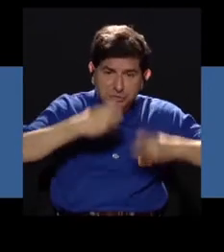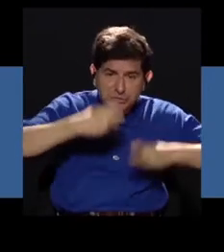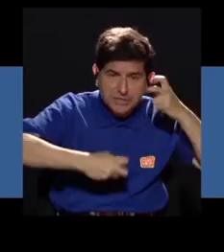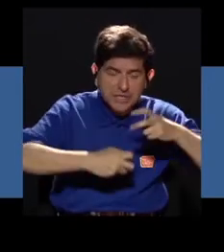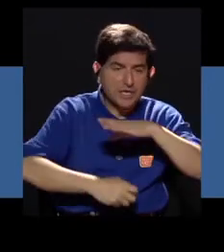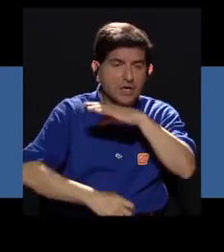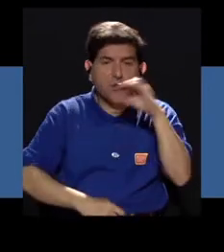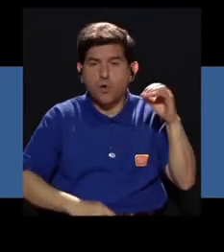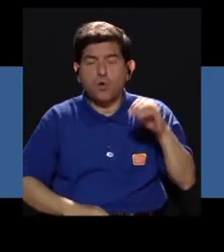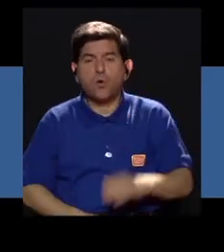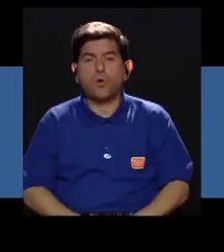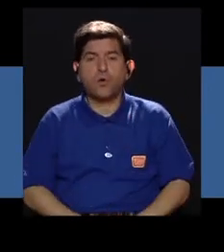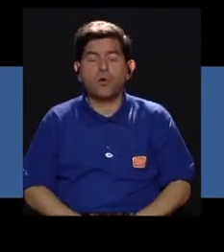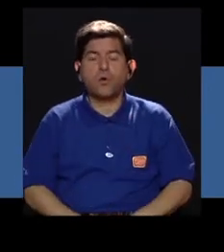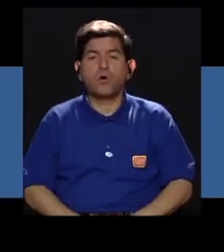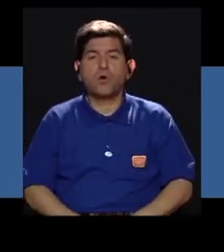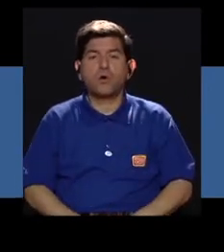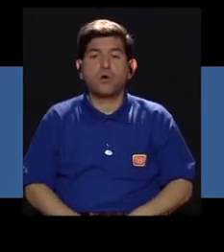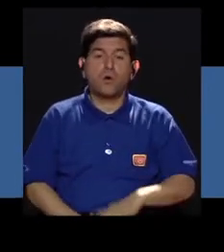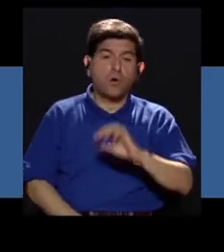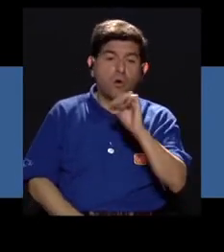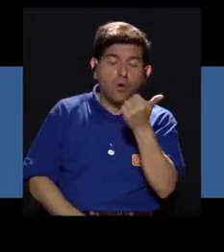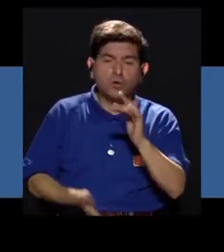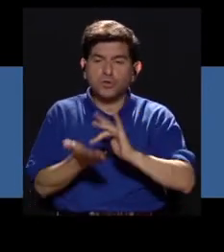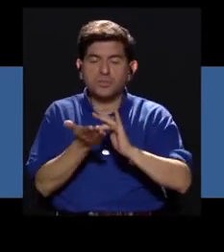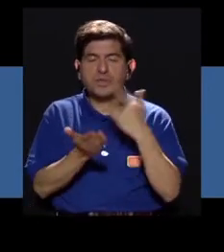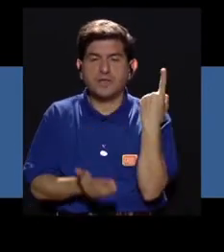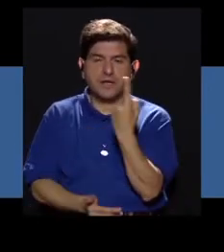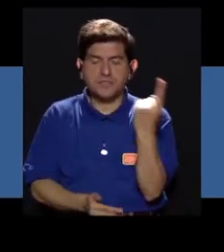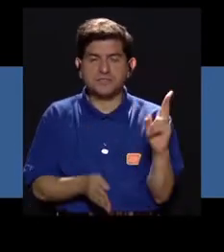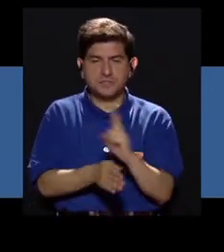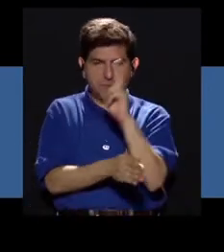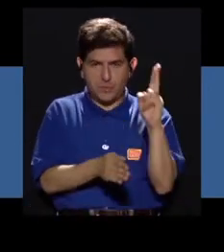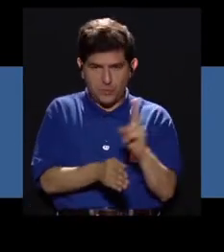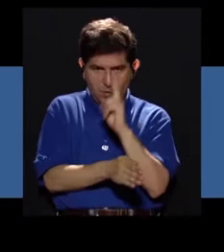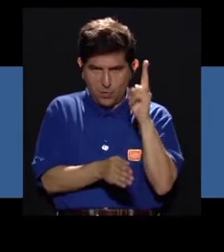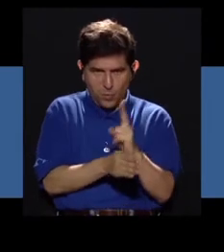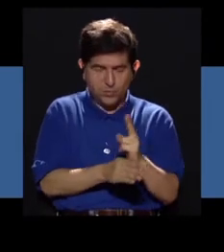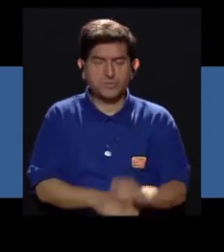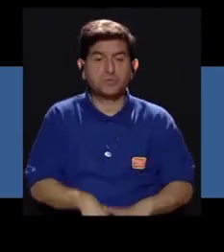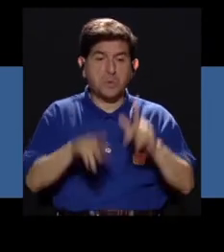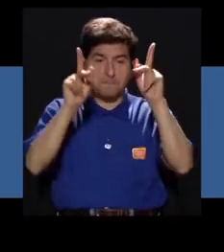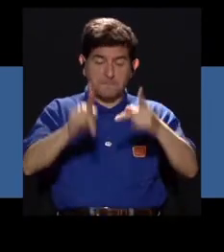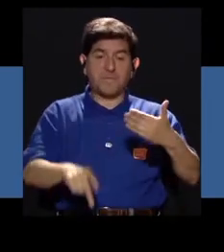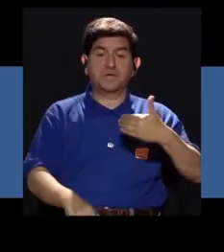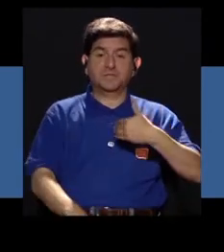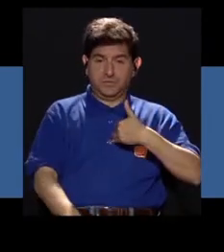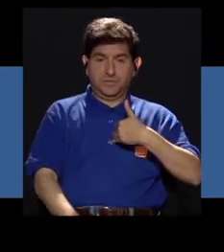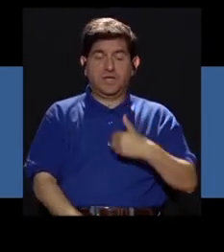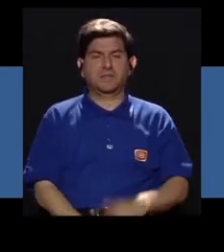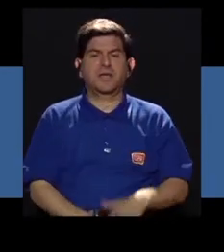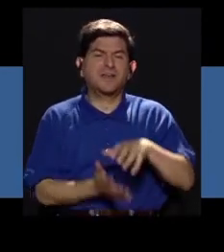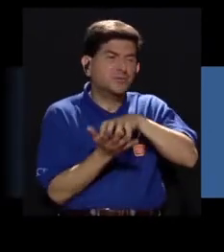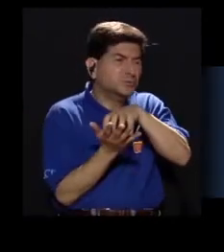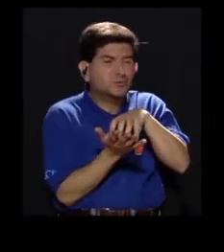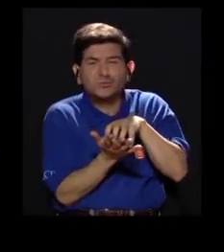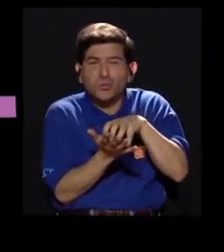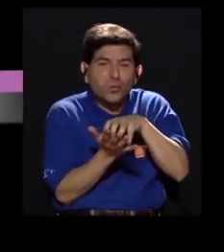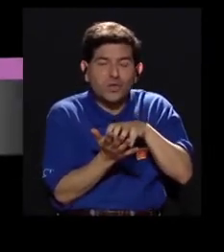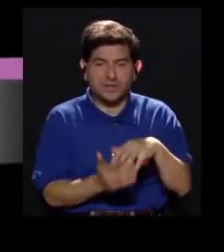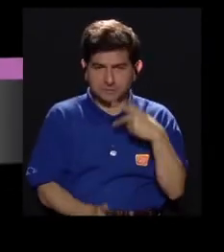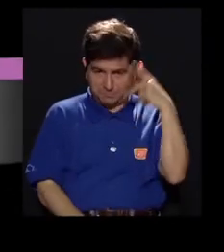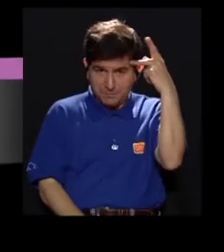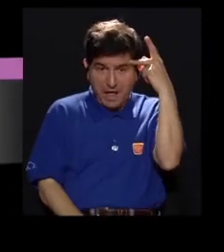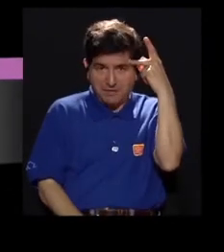crisis y cuáles son para que los que se utilizan siempre, ¿verdad? Entonces, si la persona tiene